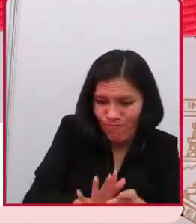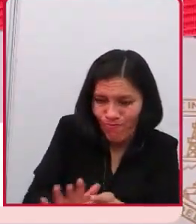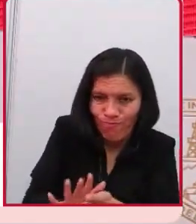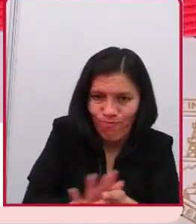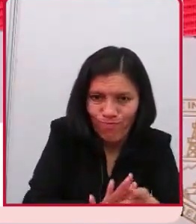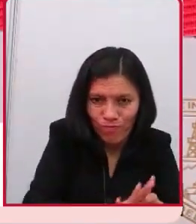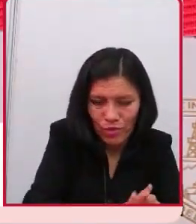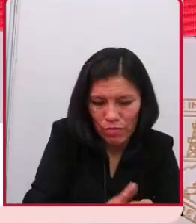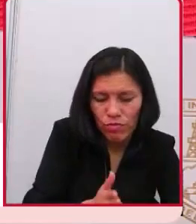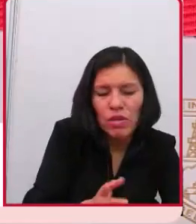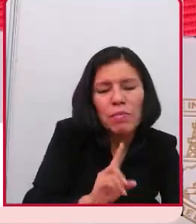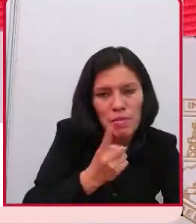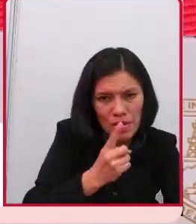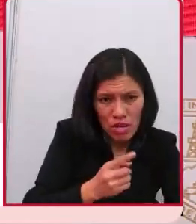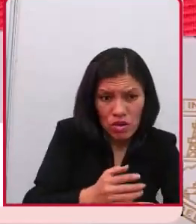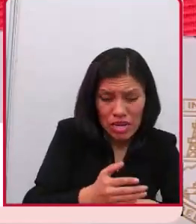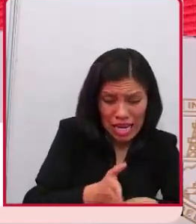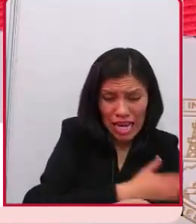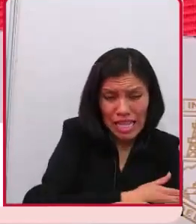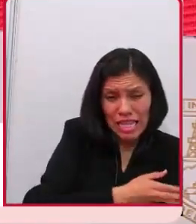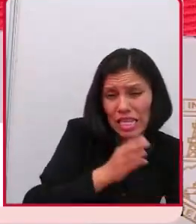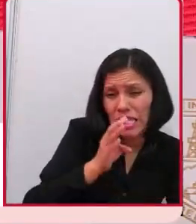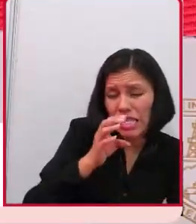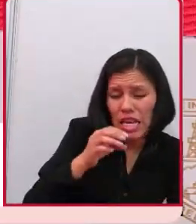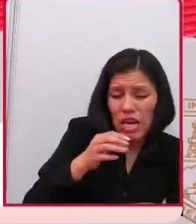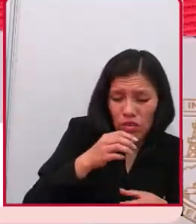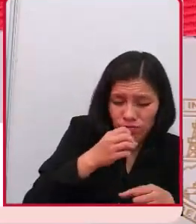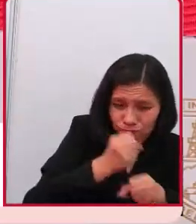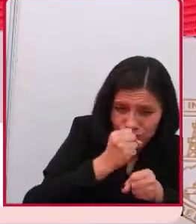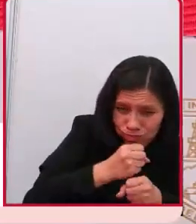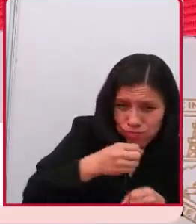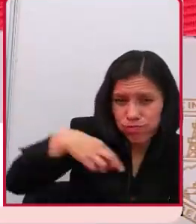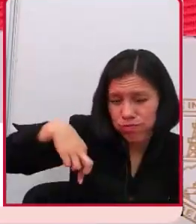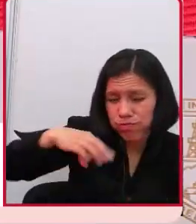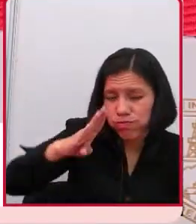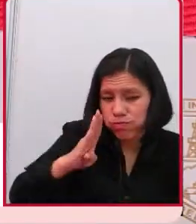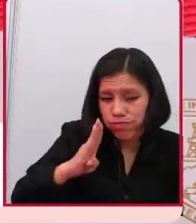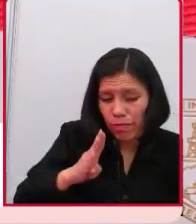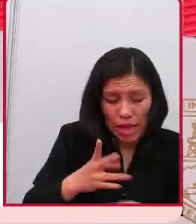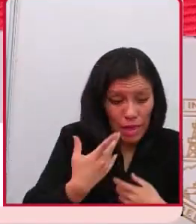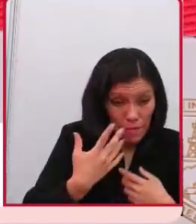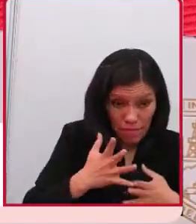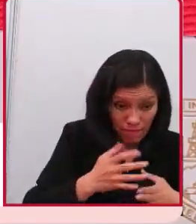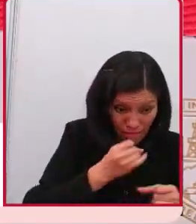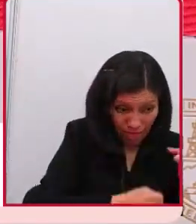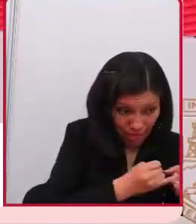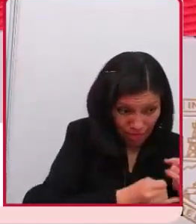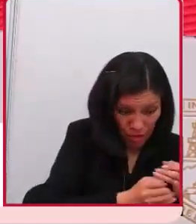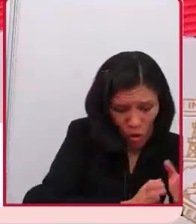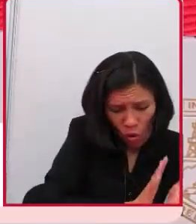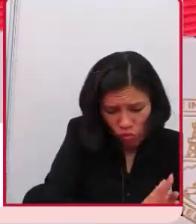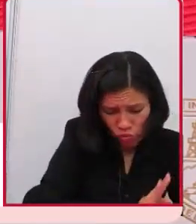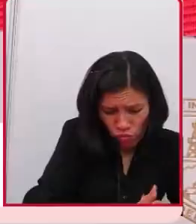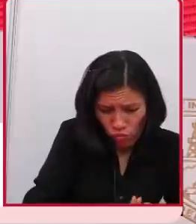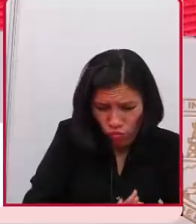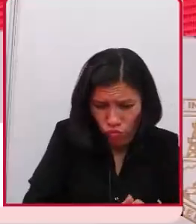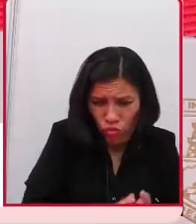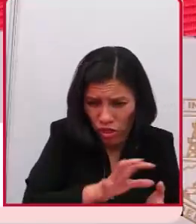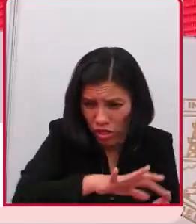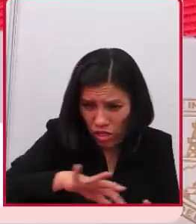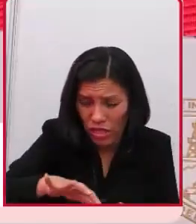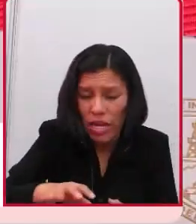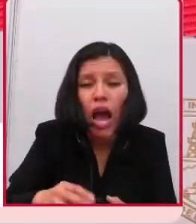plomo antes. Limpiamos el circuito y evaluamos qué característica tiene este ciclón, este concentrado